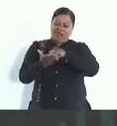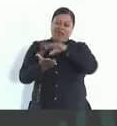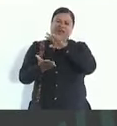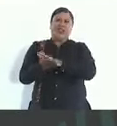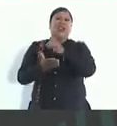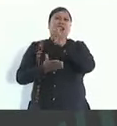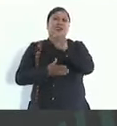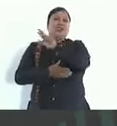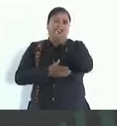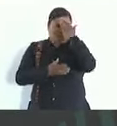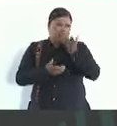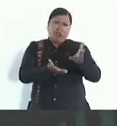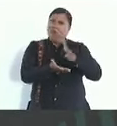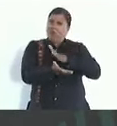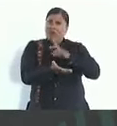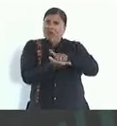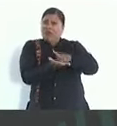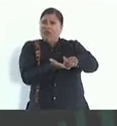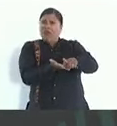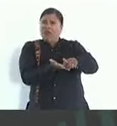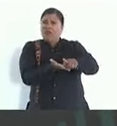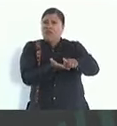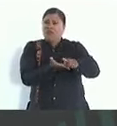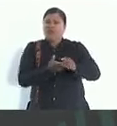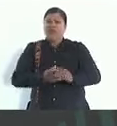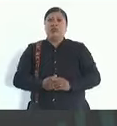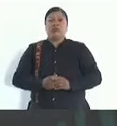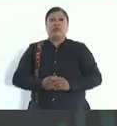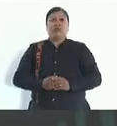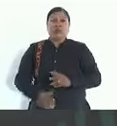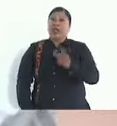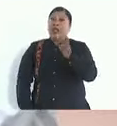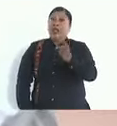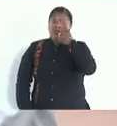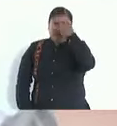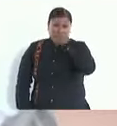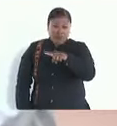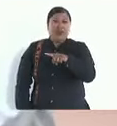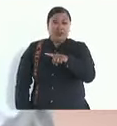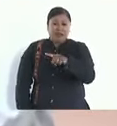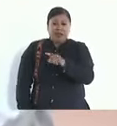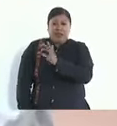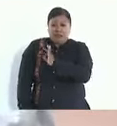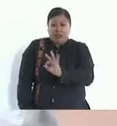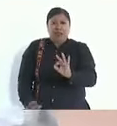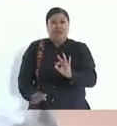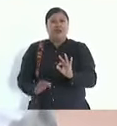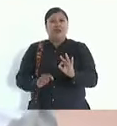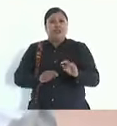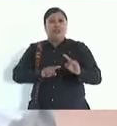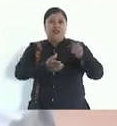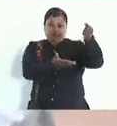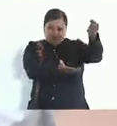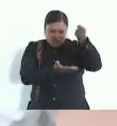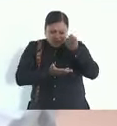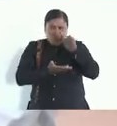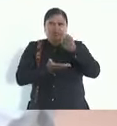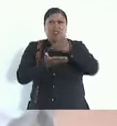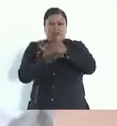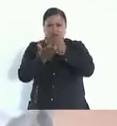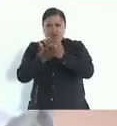de derecho público, los que nos permitirá recibir y ejecutar recursos